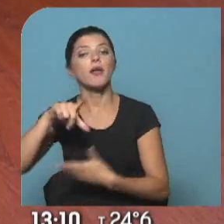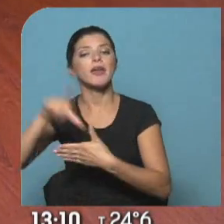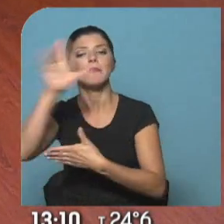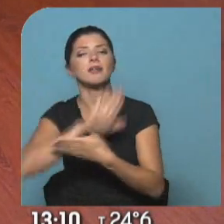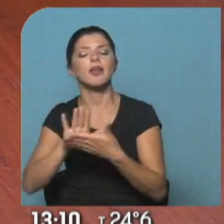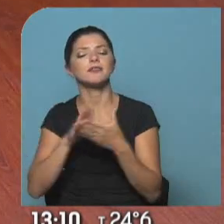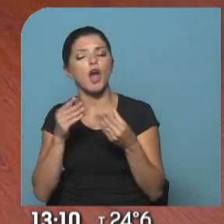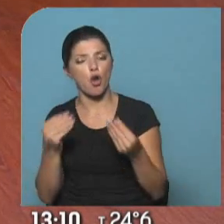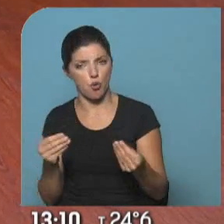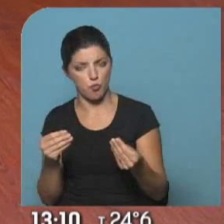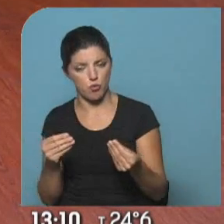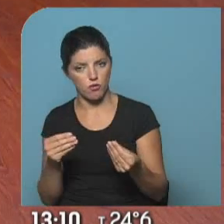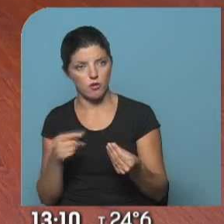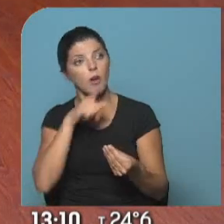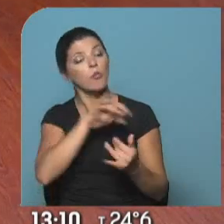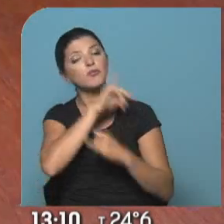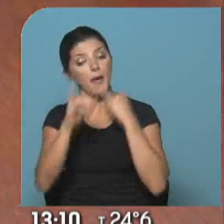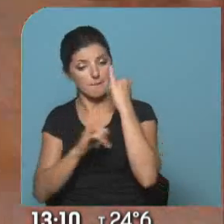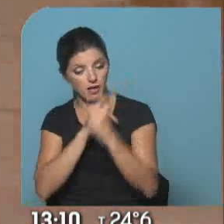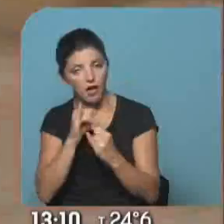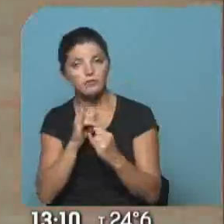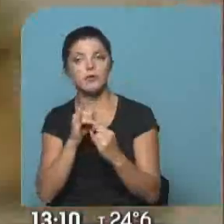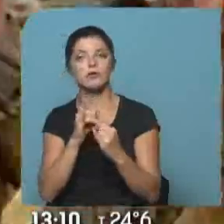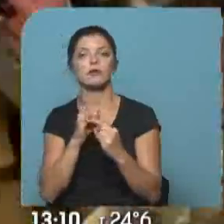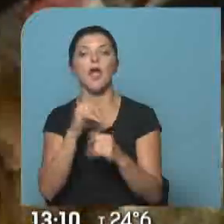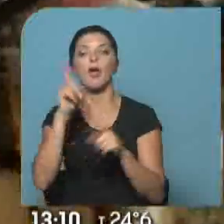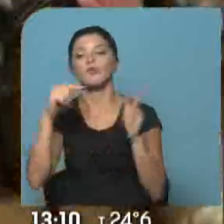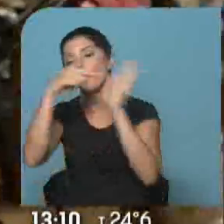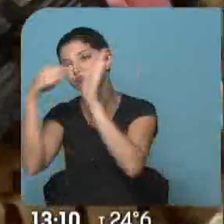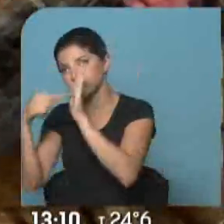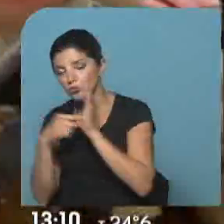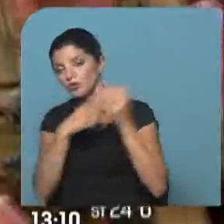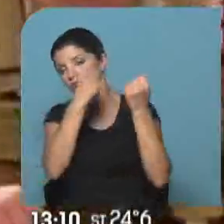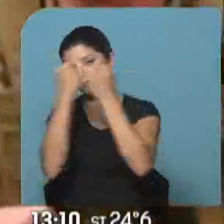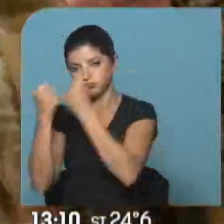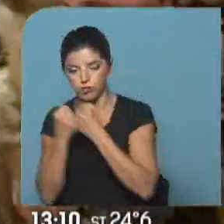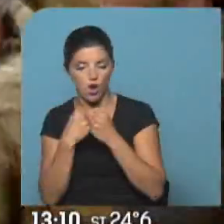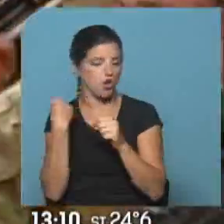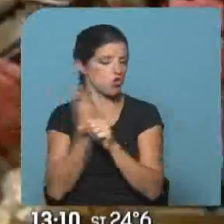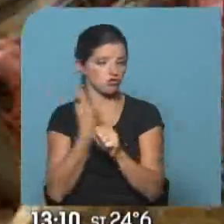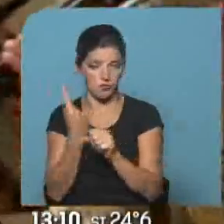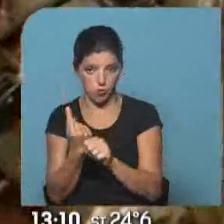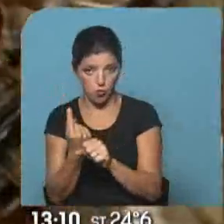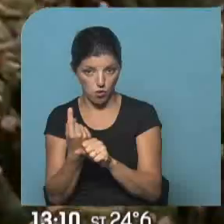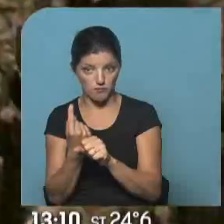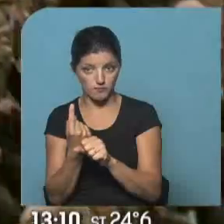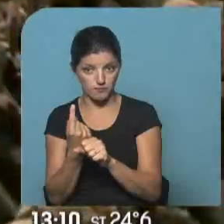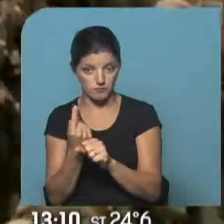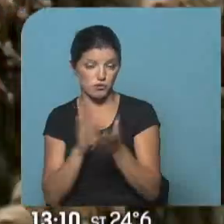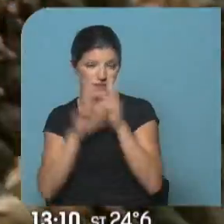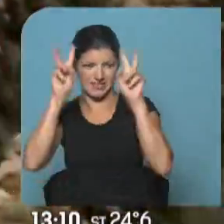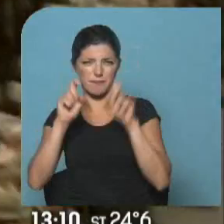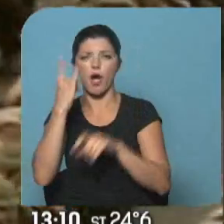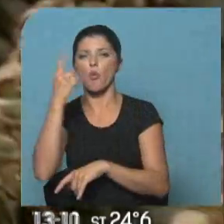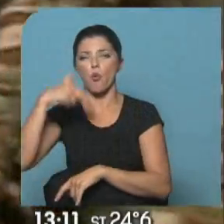Porque hablabas de cómo no se pudo llegar a unificar criterios en relación a las cuestiones que mencionabas recién de UNASUR,